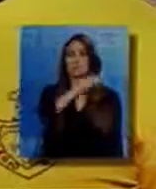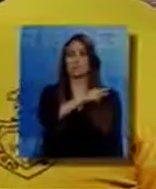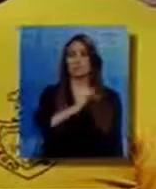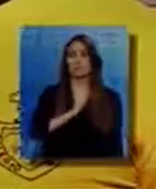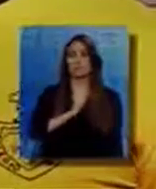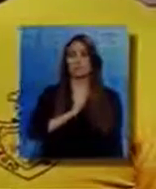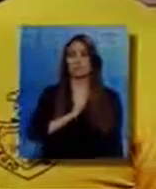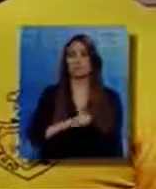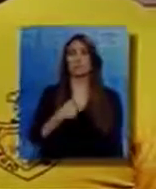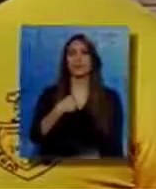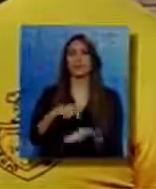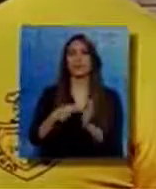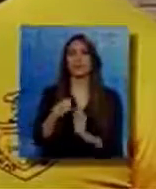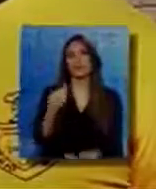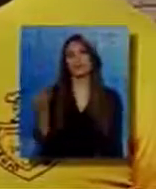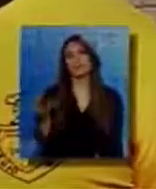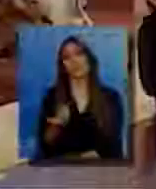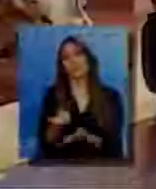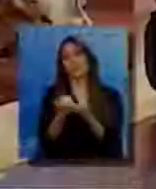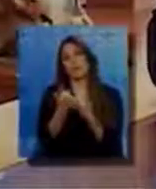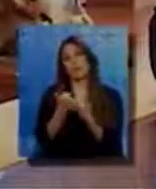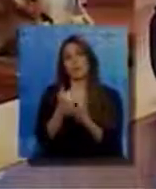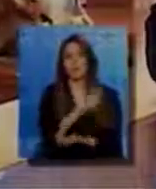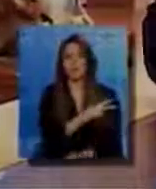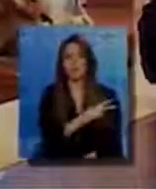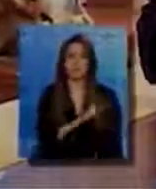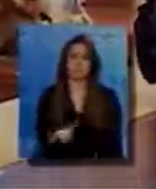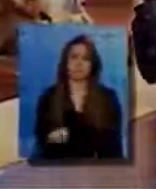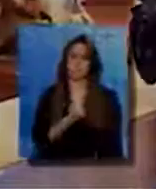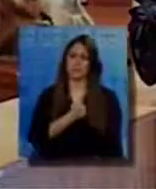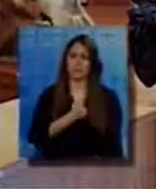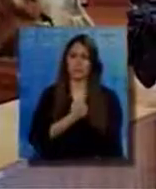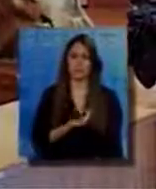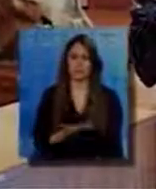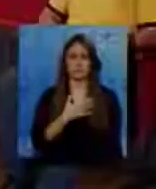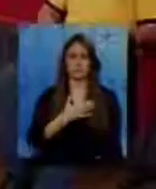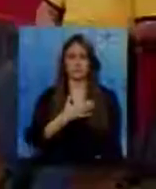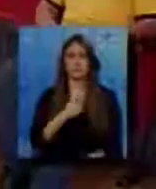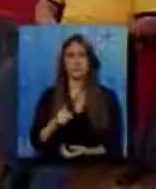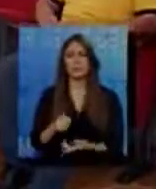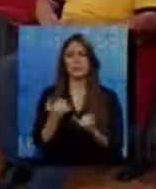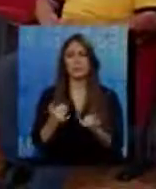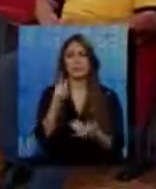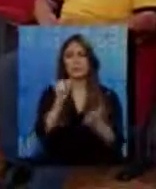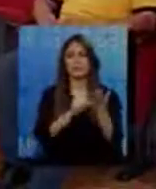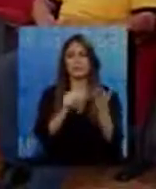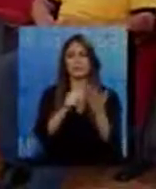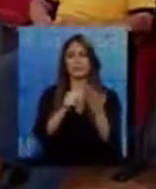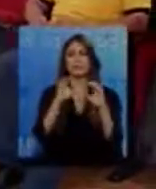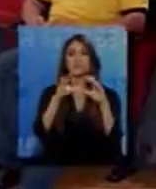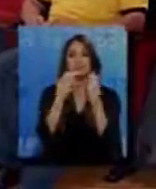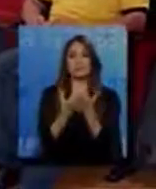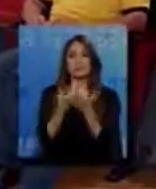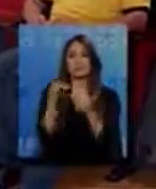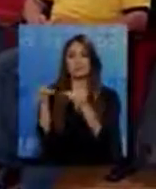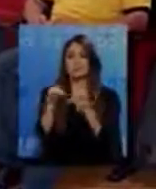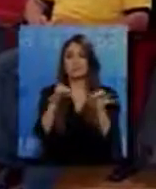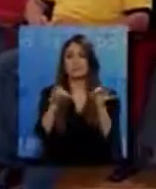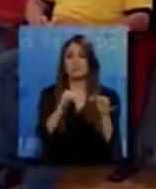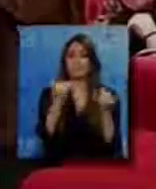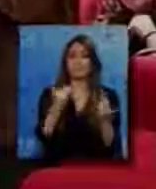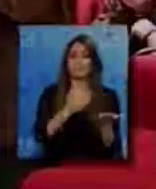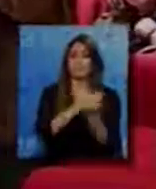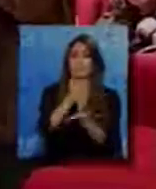andar mendigando prácticamente hasta maestros. Más tarde, un subsecretario del ministerio recibió una comisión y les aclaró que el acceso a la educación